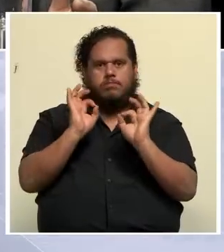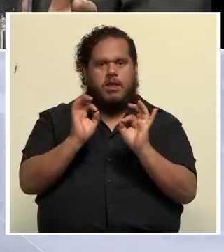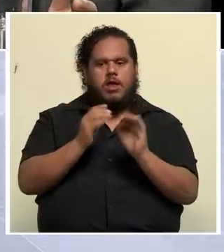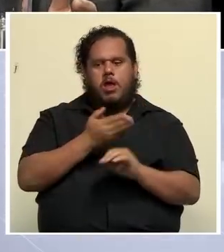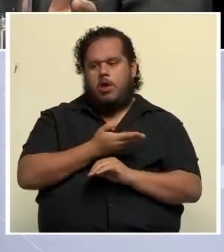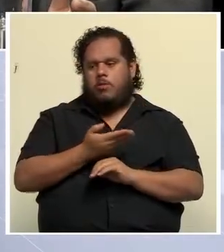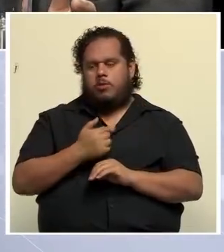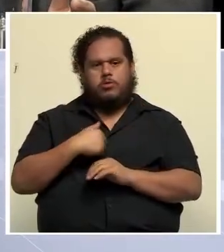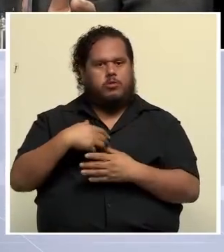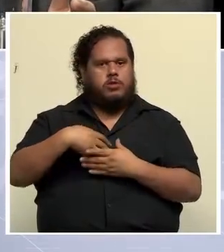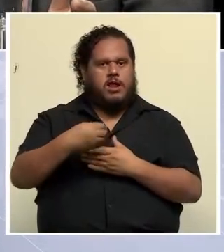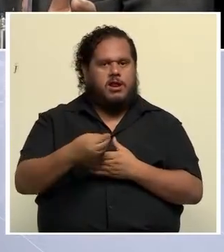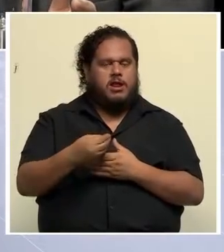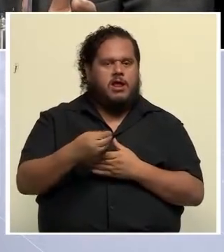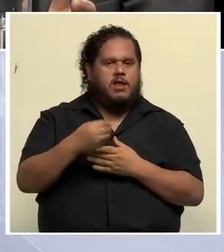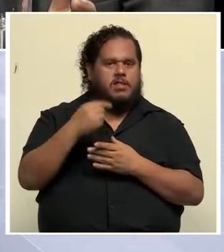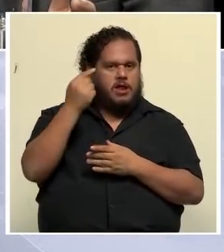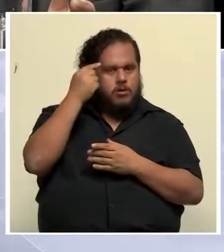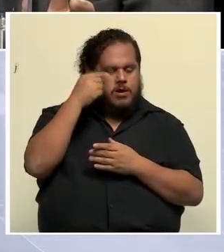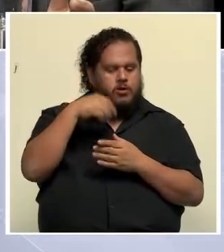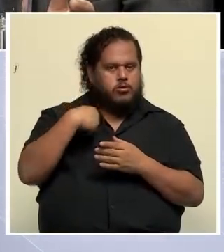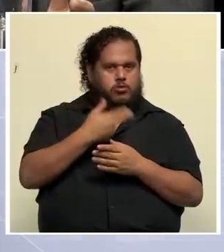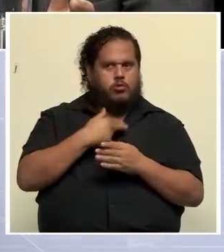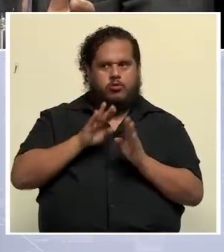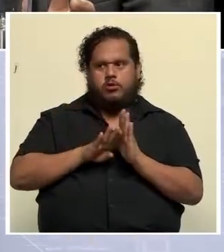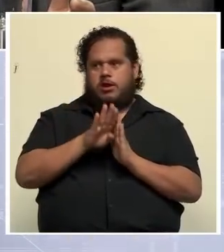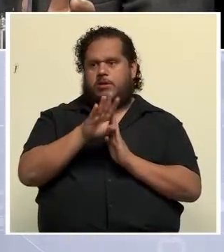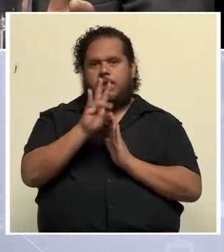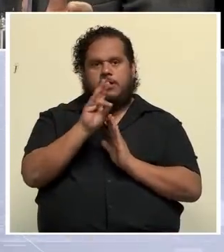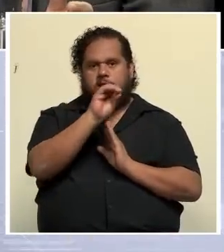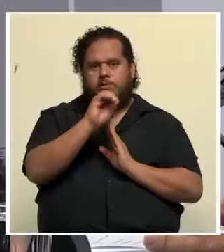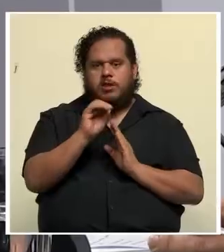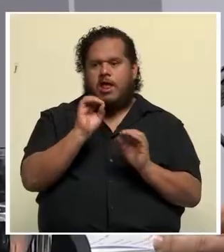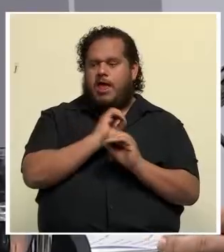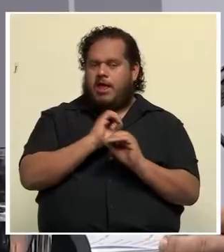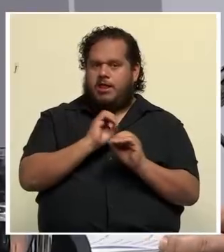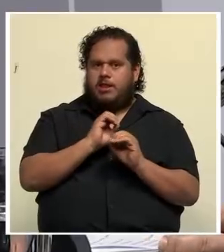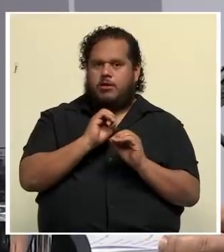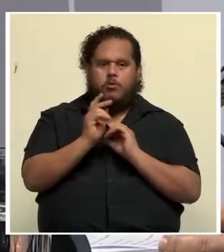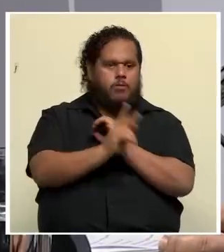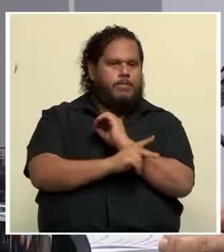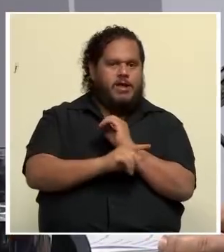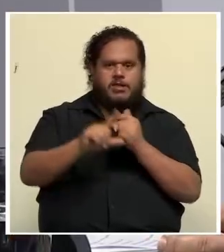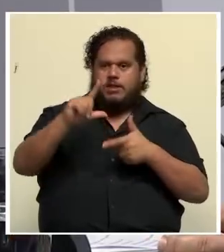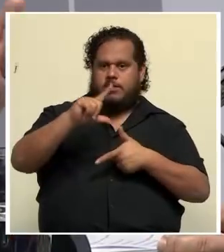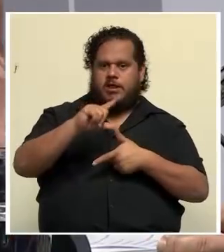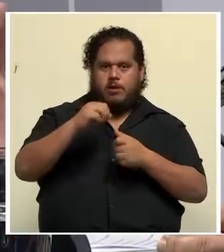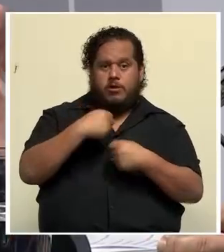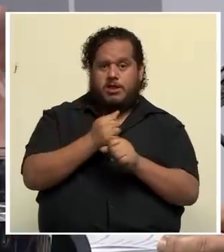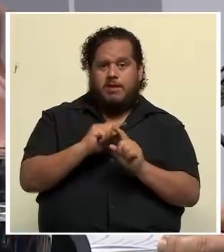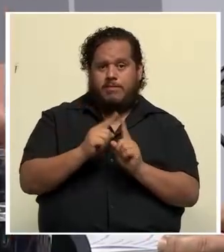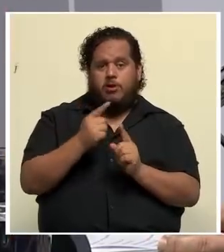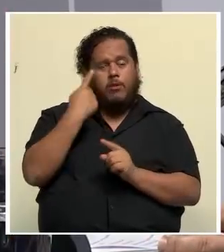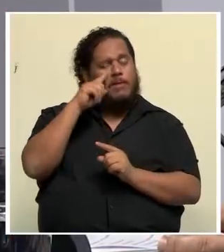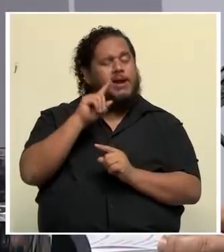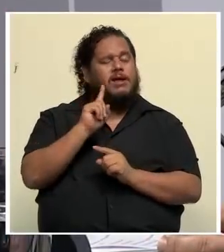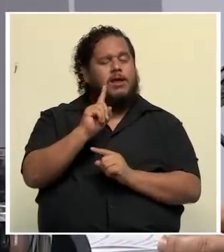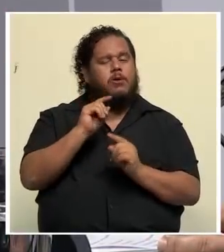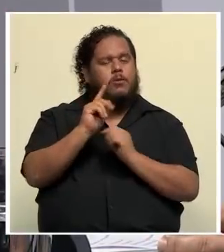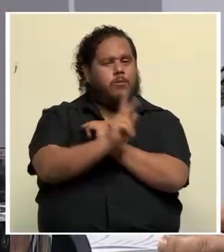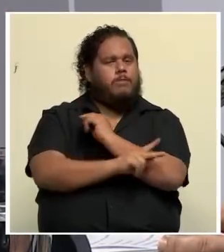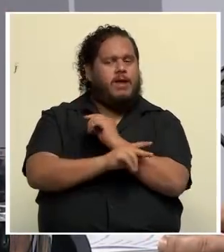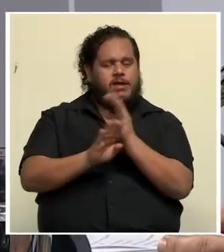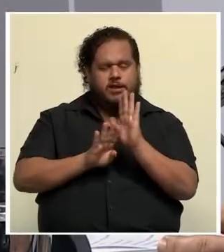salí del gobierno crecíamos al 7% y ningún país en América Latina lo hacía. Pero para que un país crezca, el